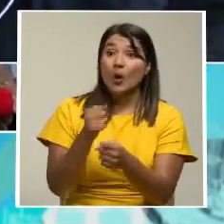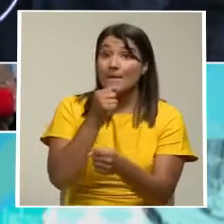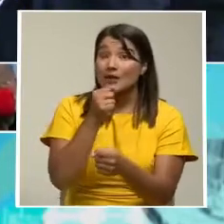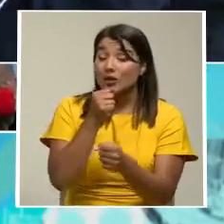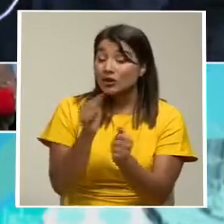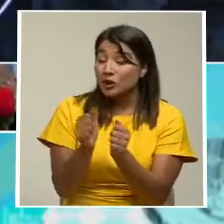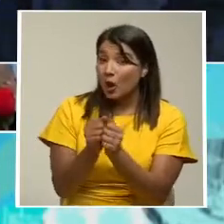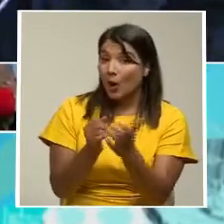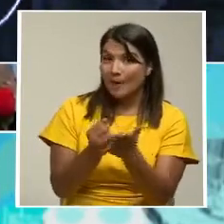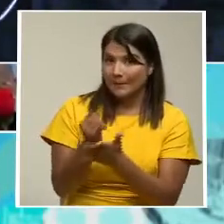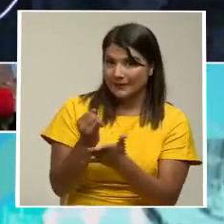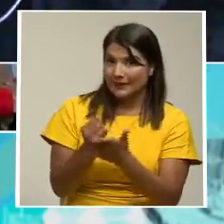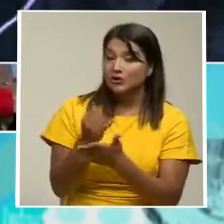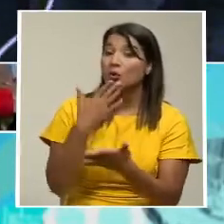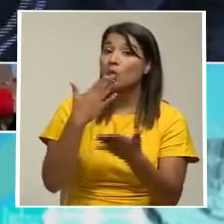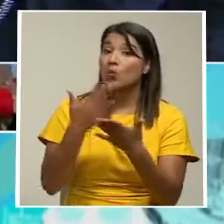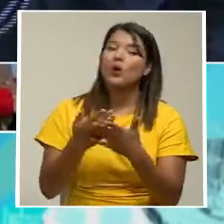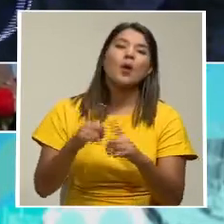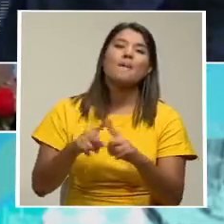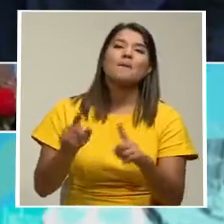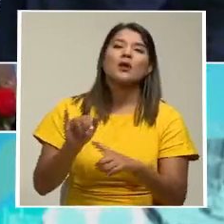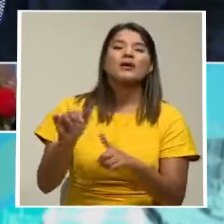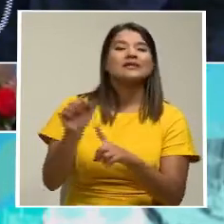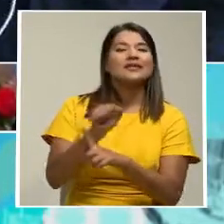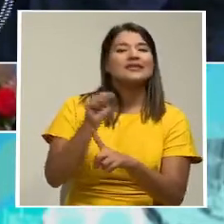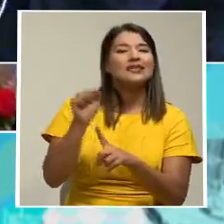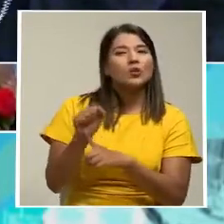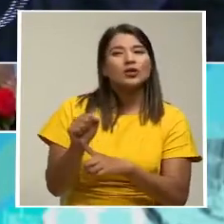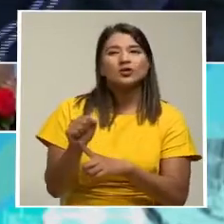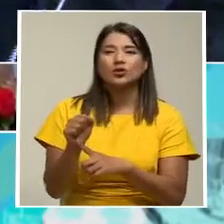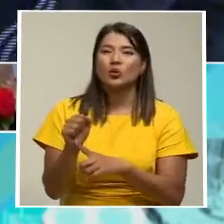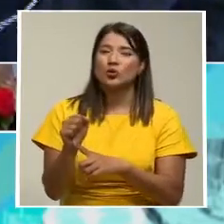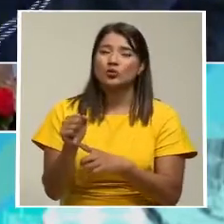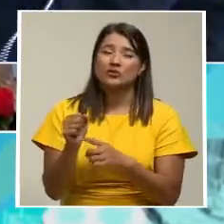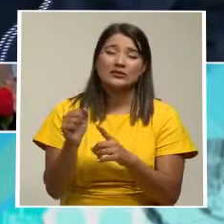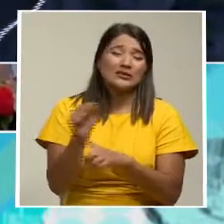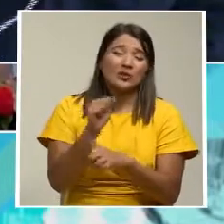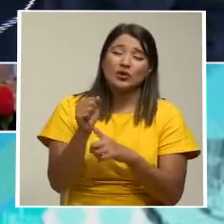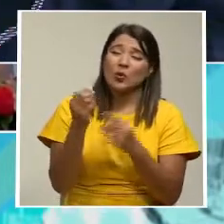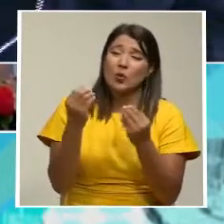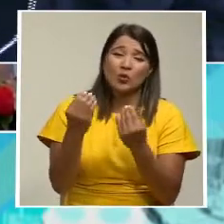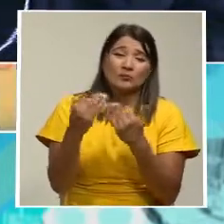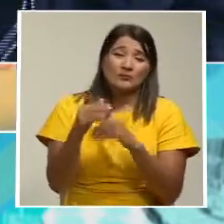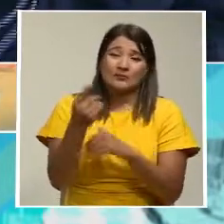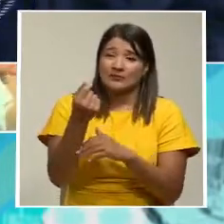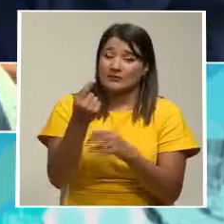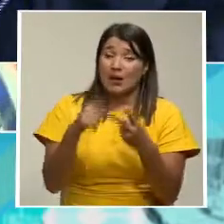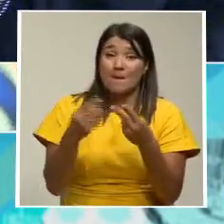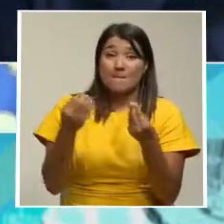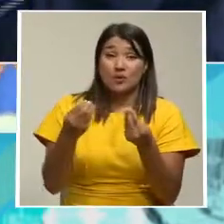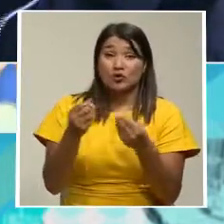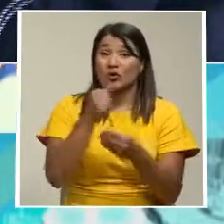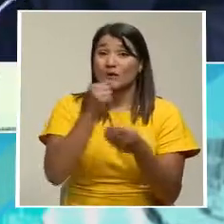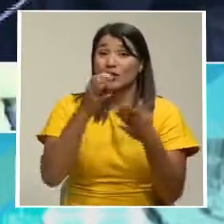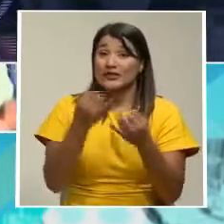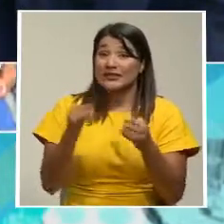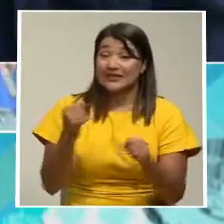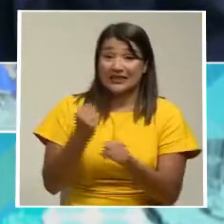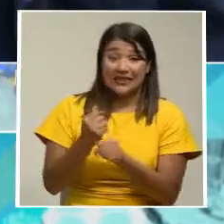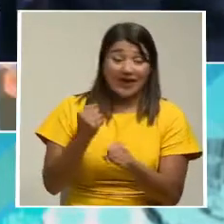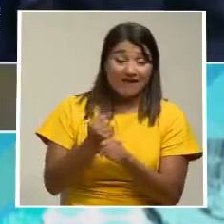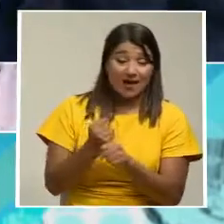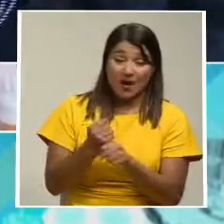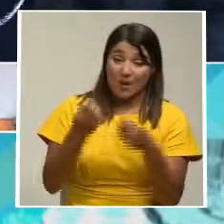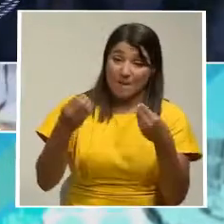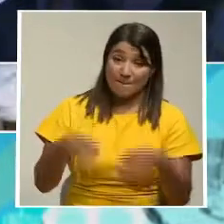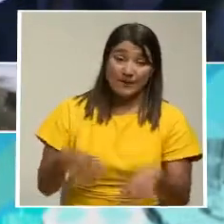además muy bueno, pero es una situación muy precaria. Muchos periodistas quedaron desempleados, otros tantos tuvieron que exiliarse por